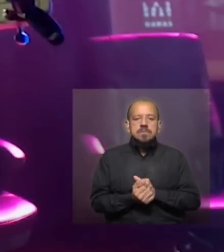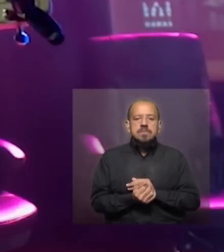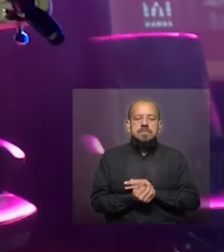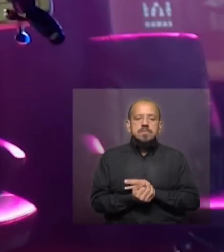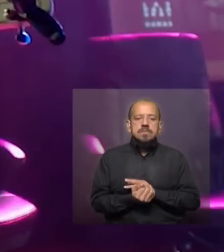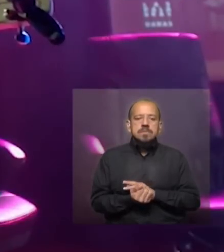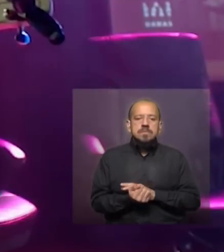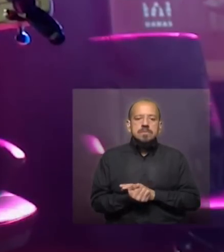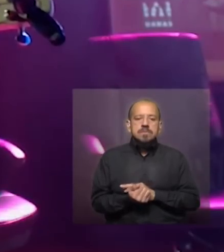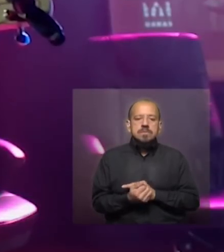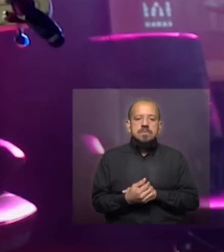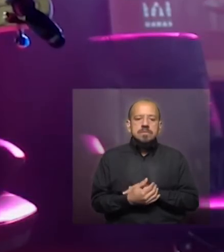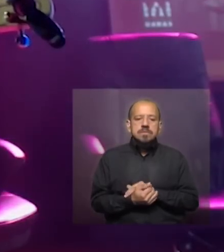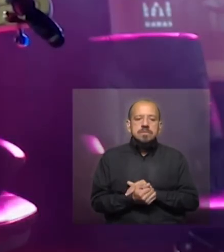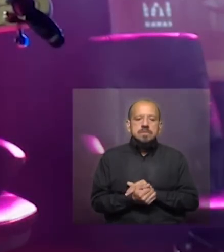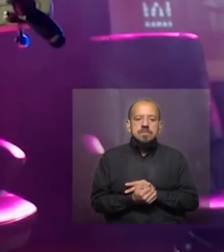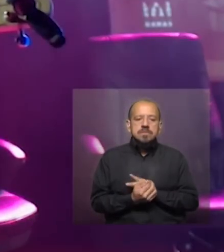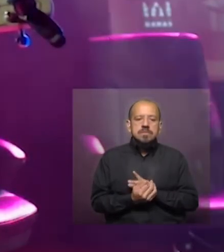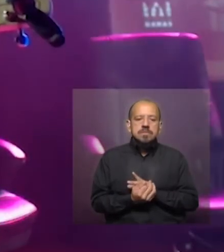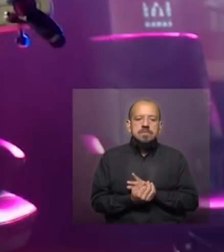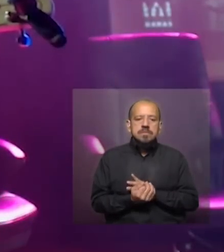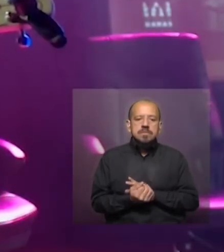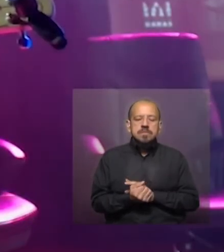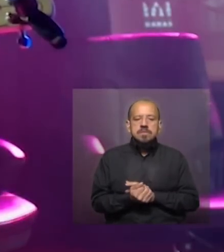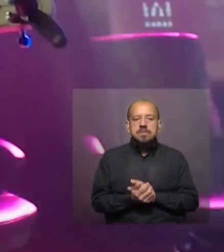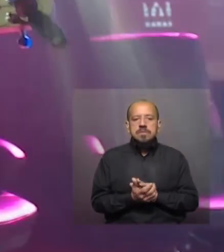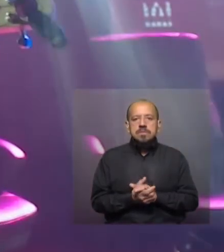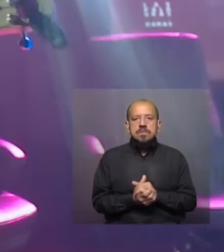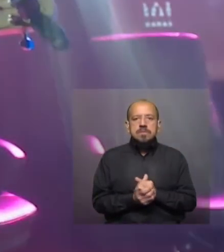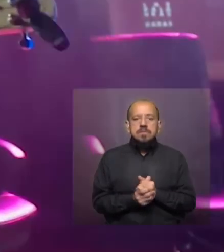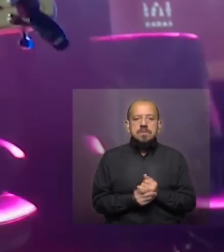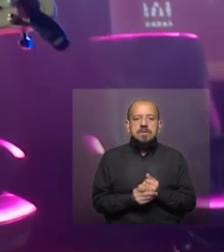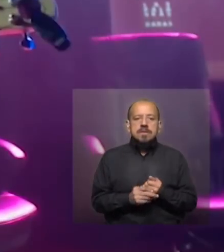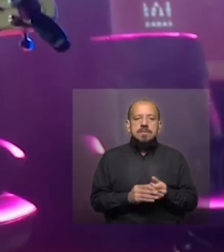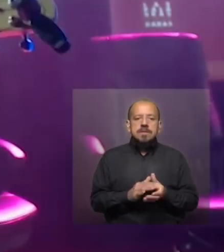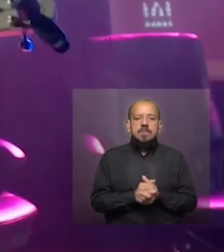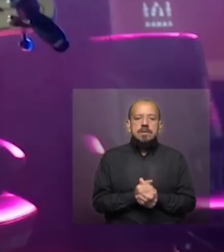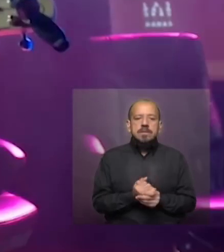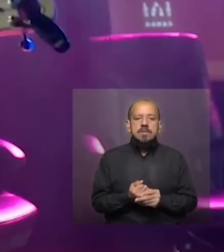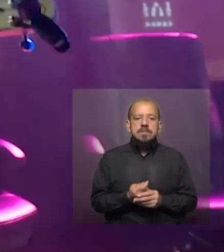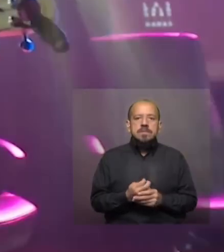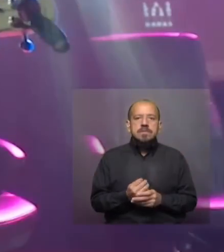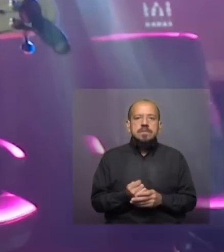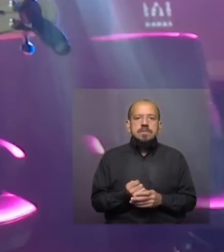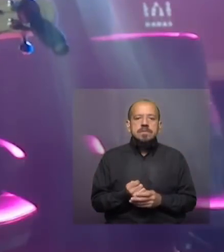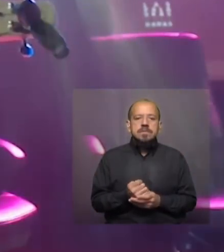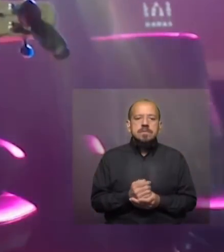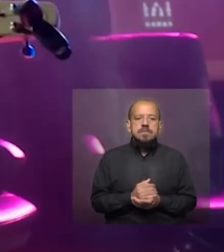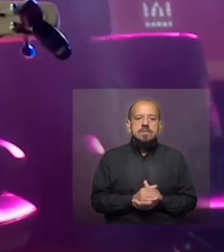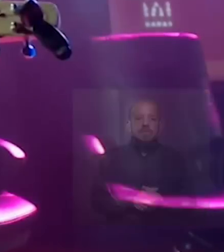canciones lea por la compañía de un buen libro en